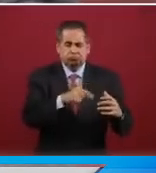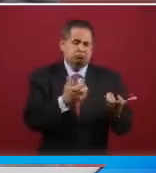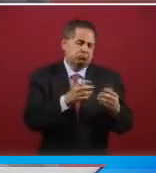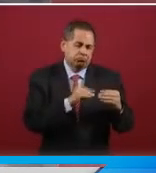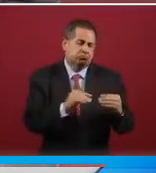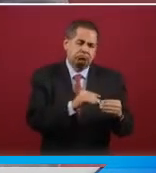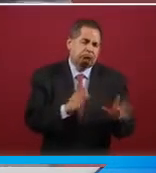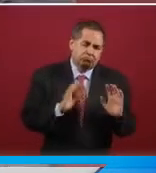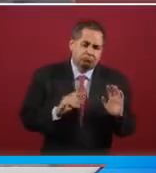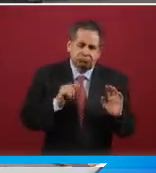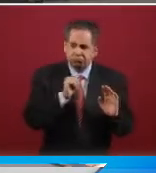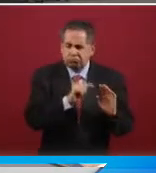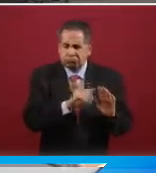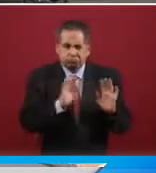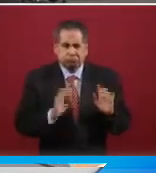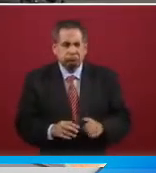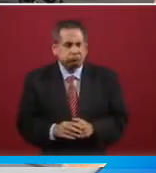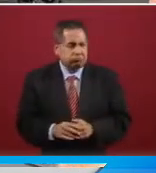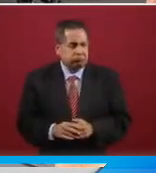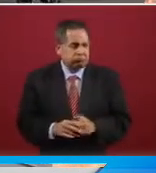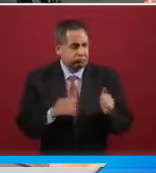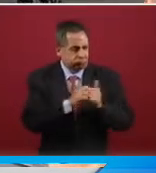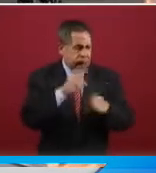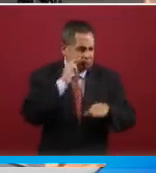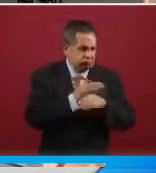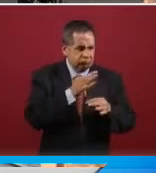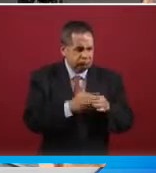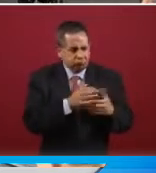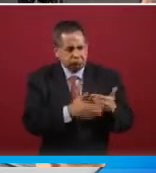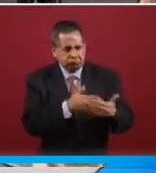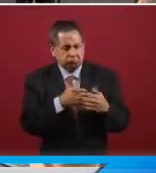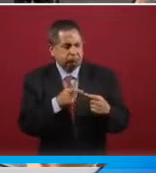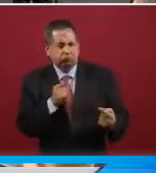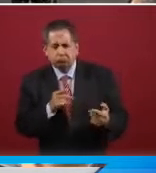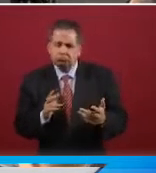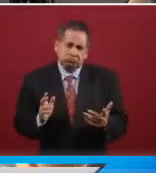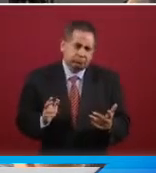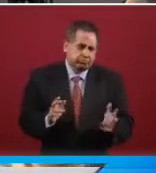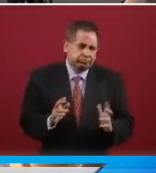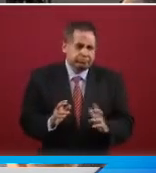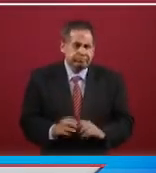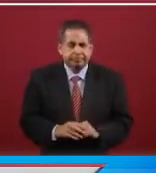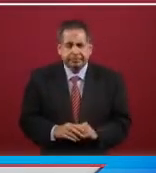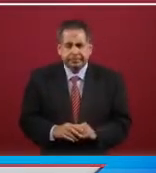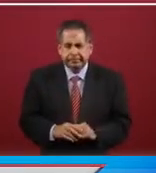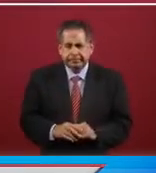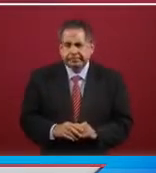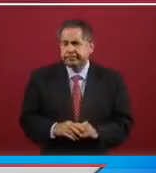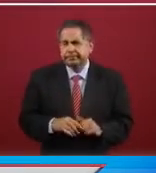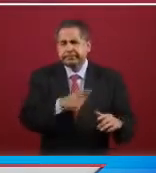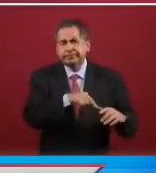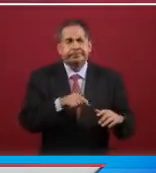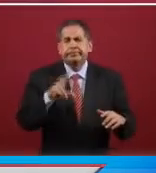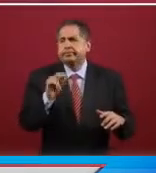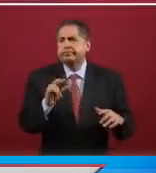están en desacuerdo es porque se ha afectado a los intereses creados acompañados de gobiernos anteriores. El que se cuestione al gobierno es parte de la